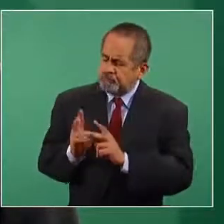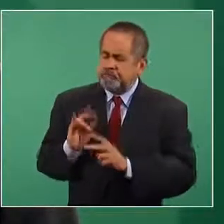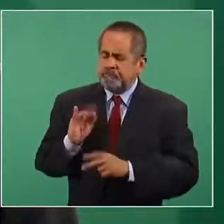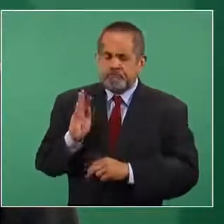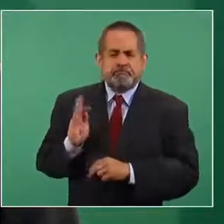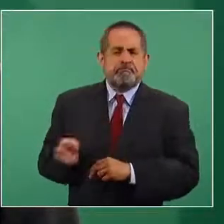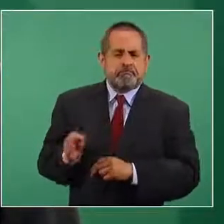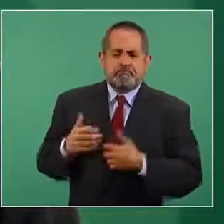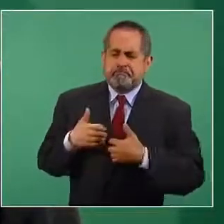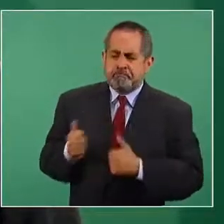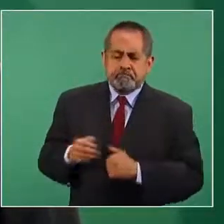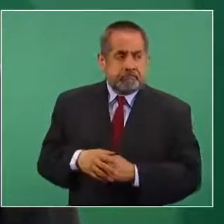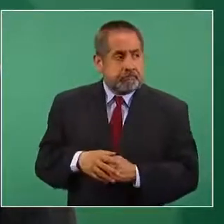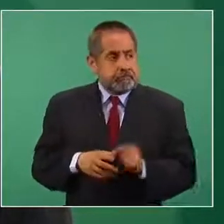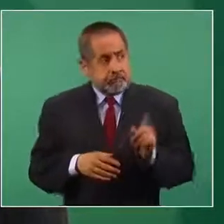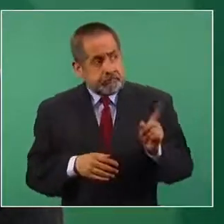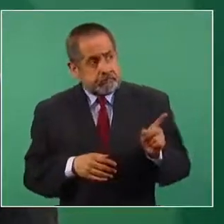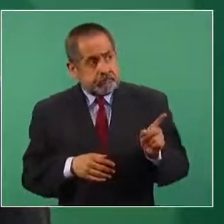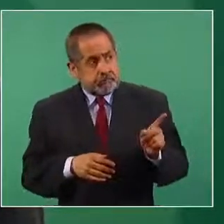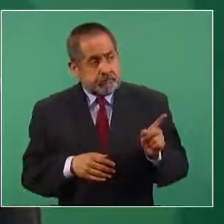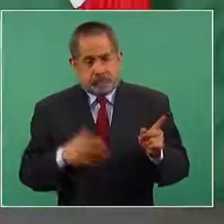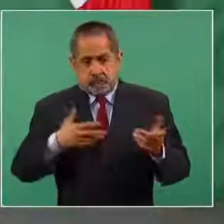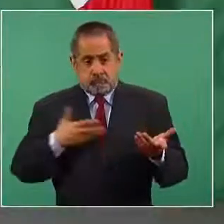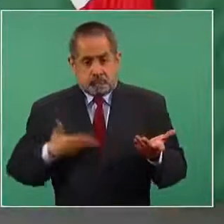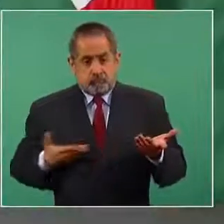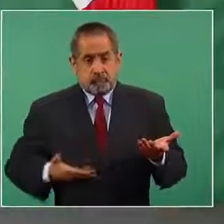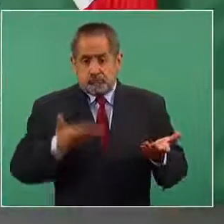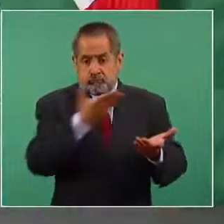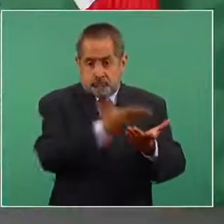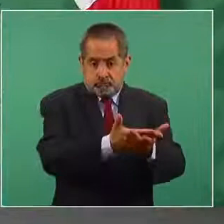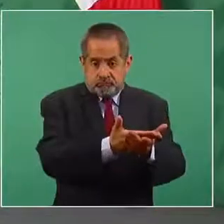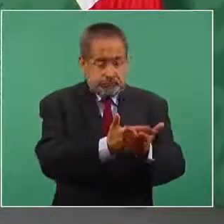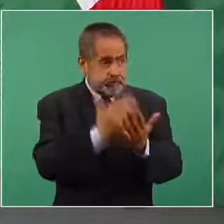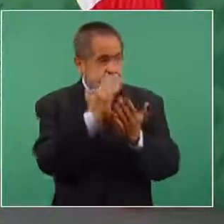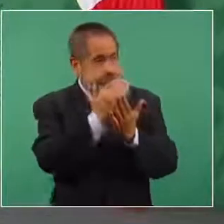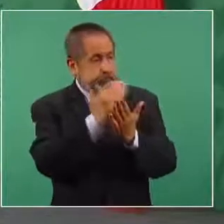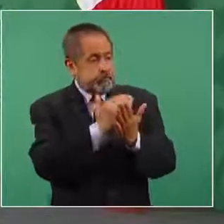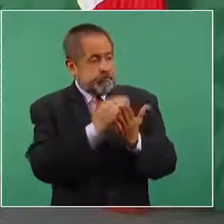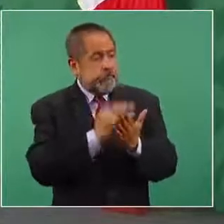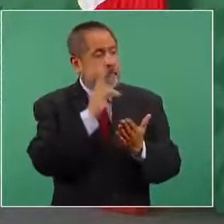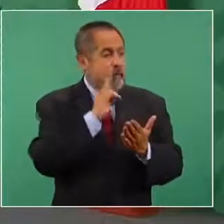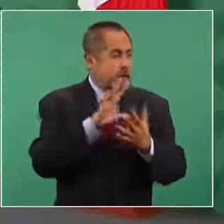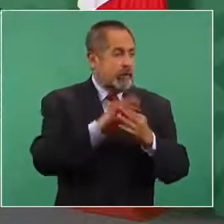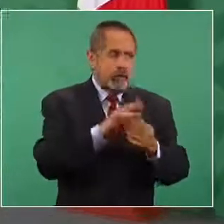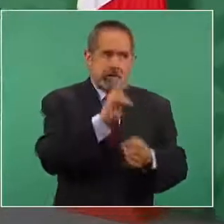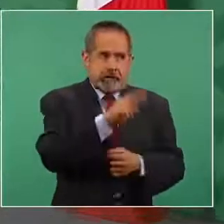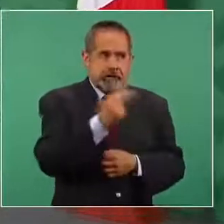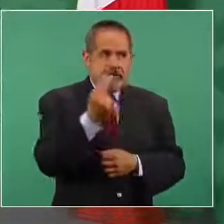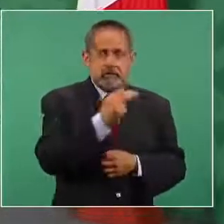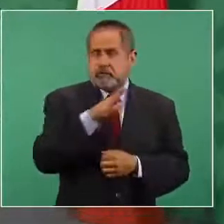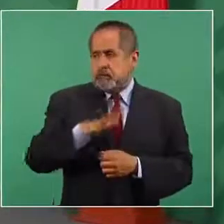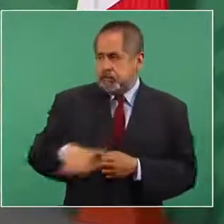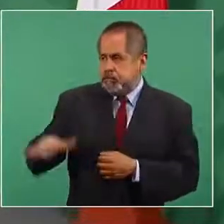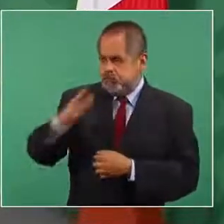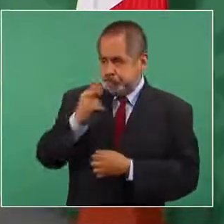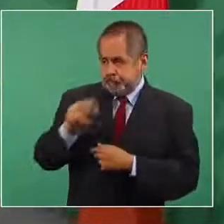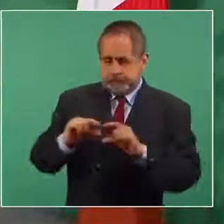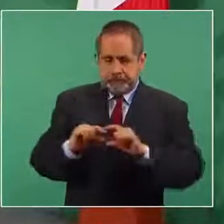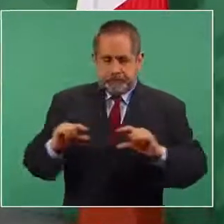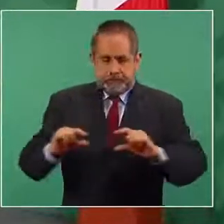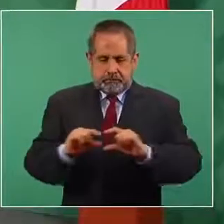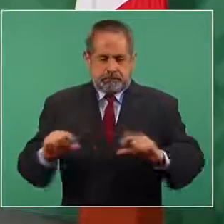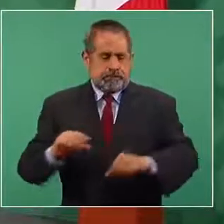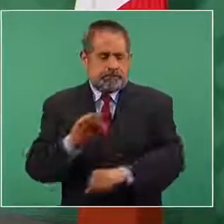de nuestra propuesta acerca de la necesidad que tenemos